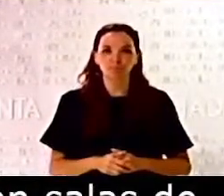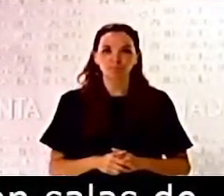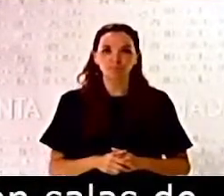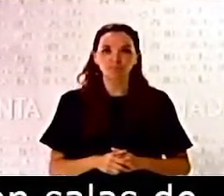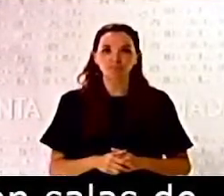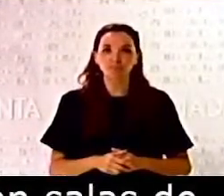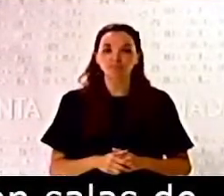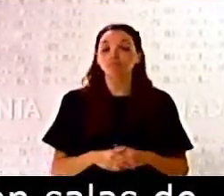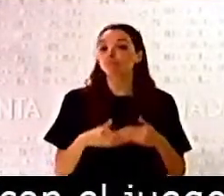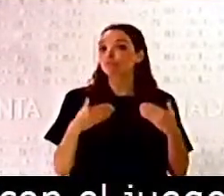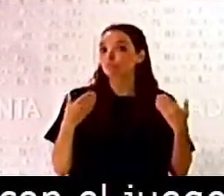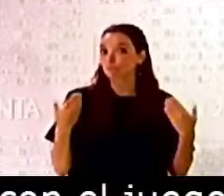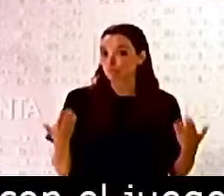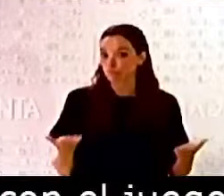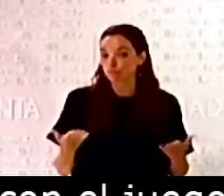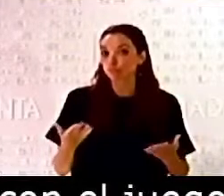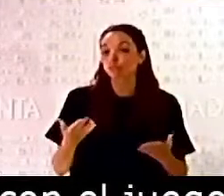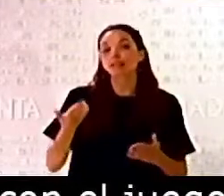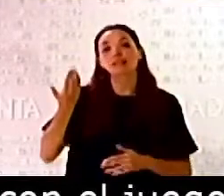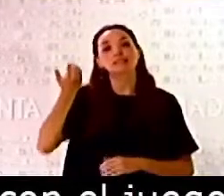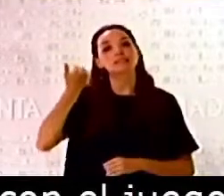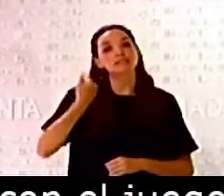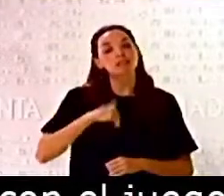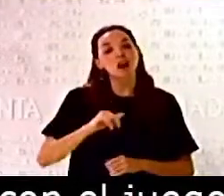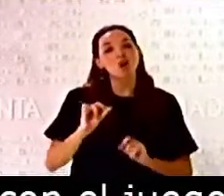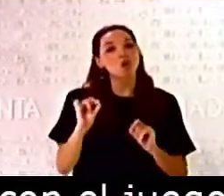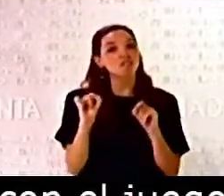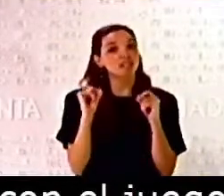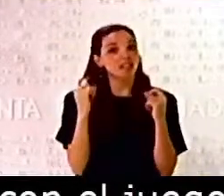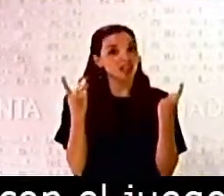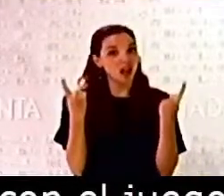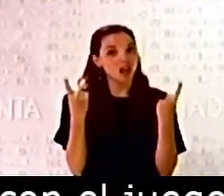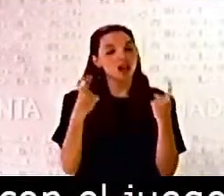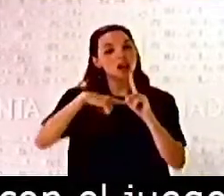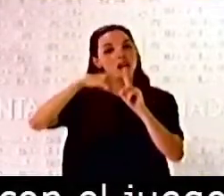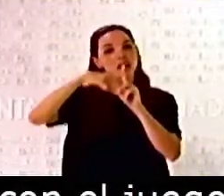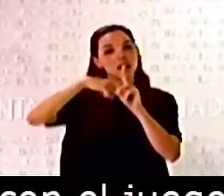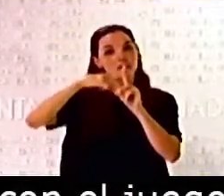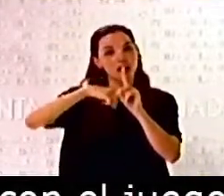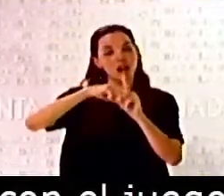tanto, declararíamos el nivel de alerta 2 en toda la comunidad autónoma.